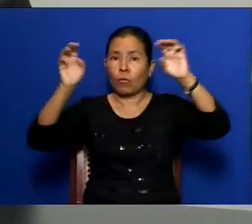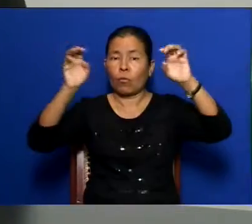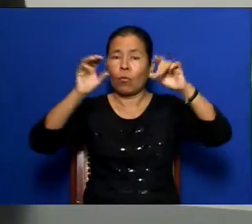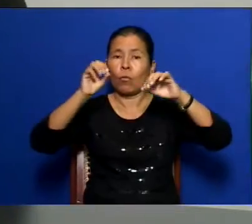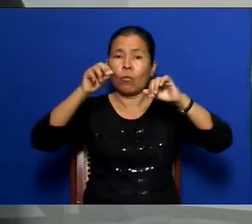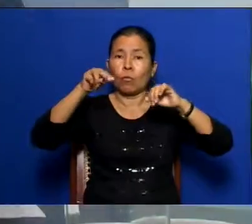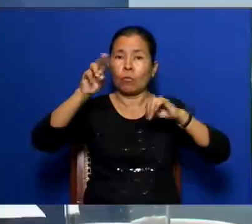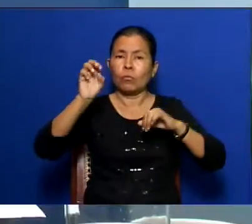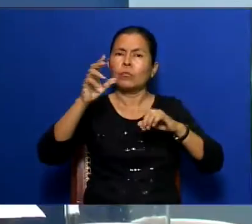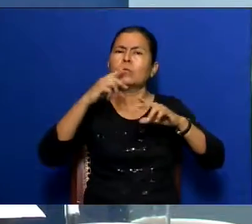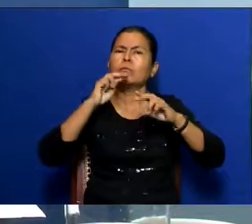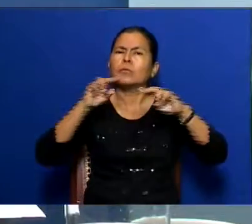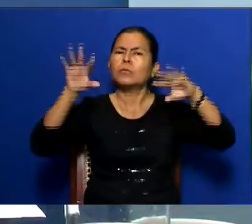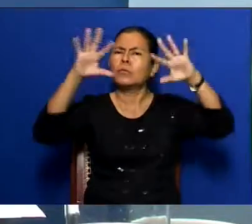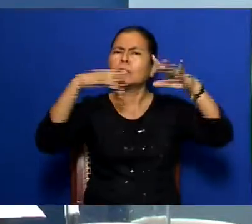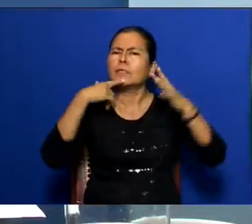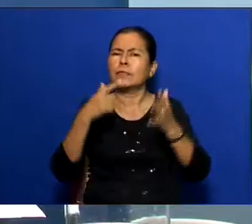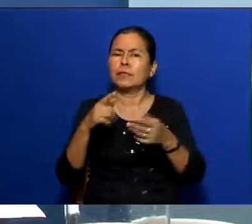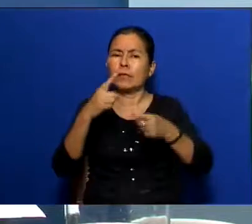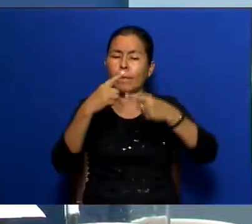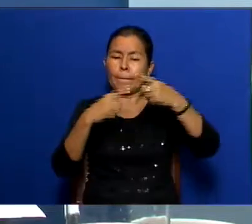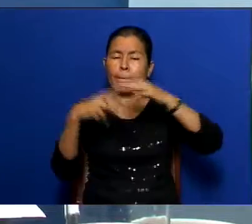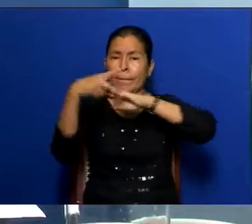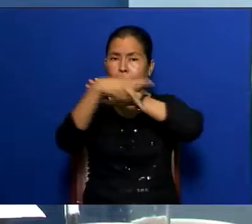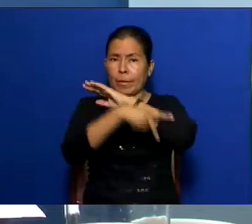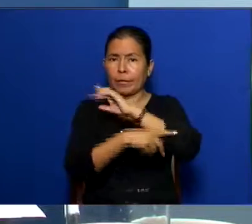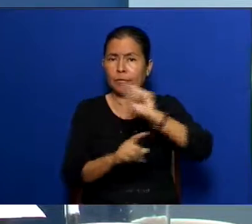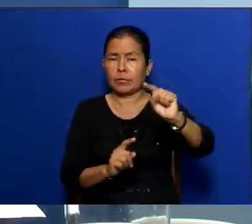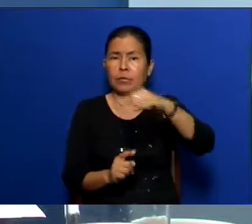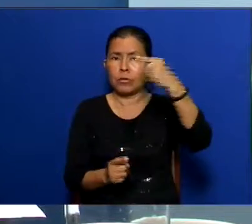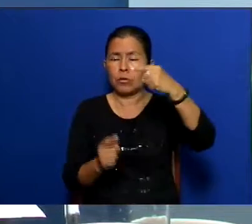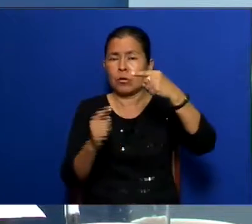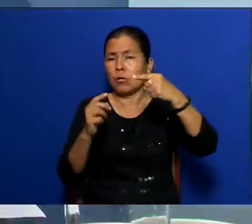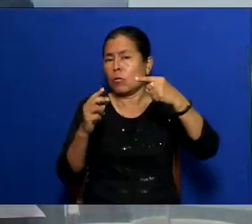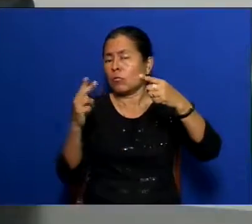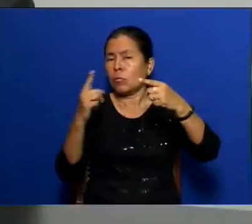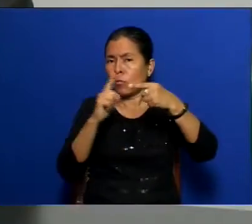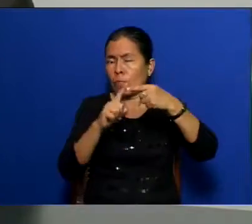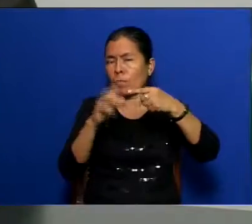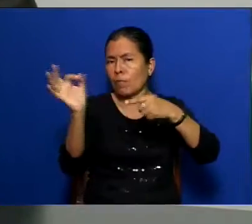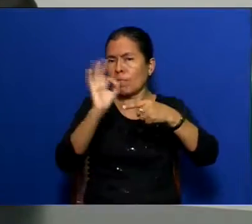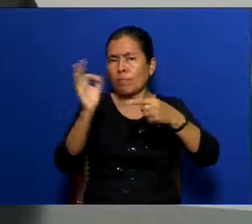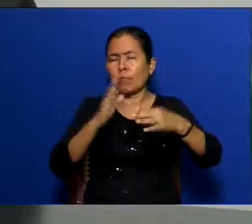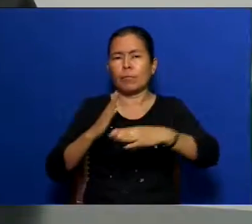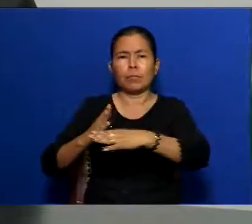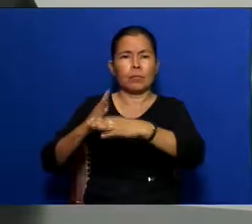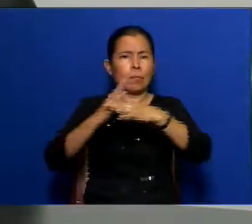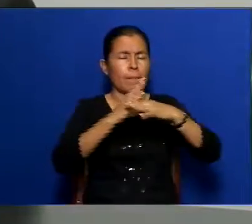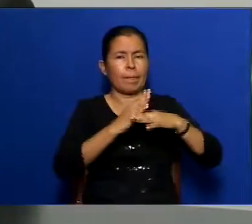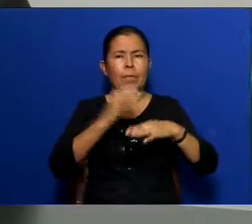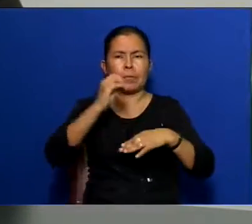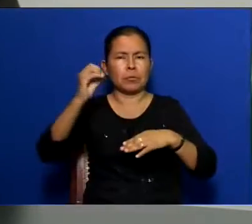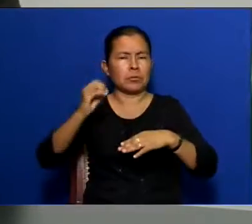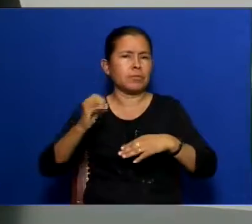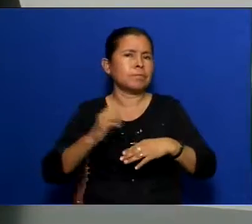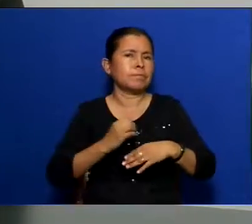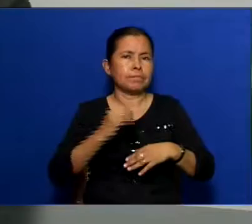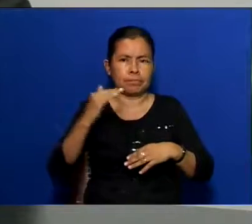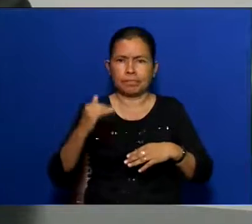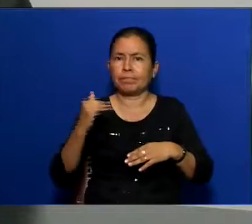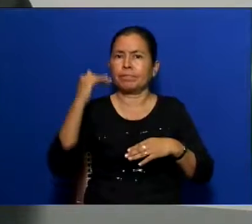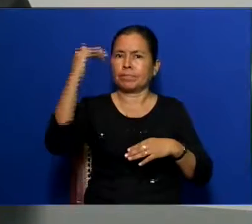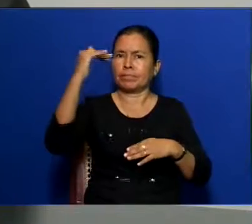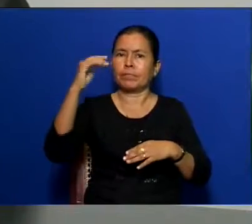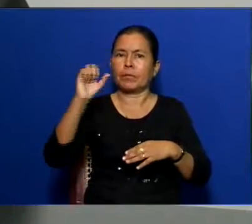los países podrían clasificarse en tres categorías: aquellos que tienen un nivel de seguridad muy alto, aquellos que tienen un nivel